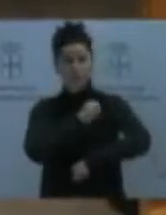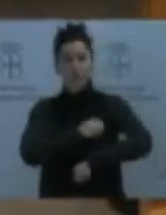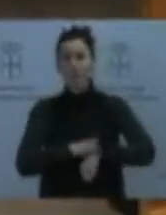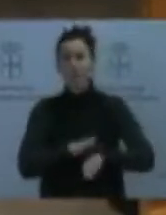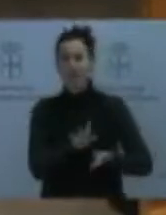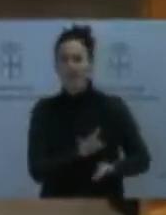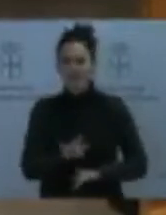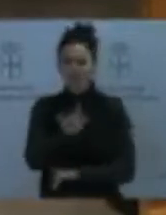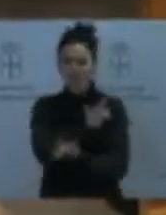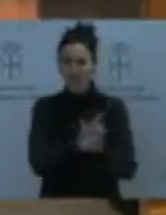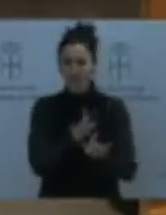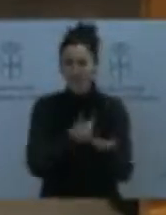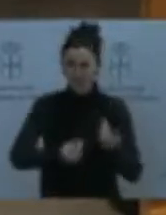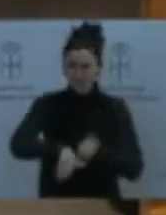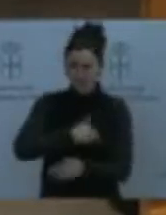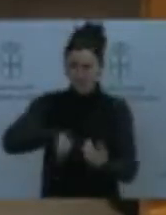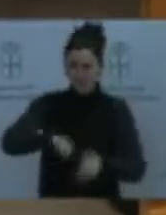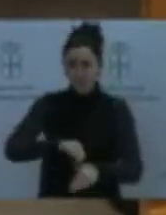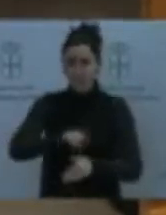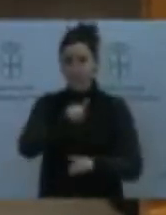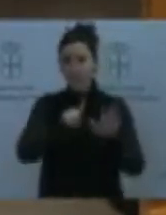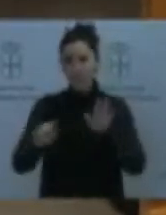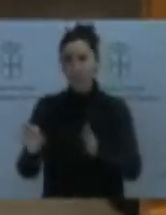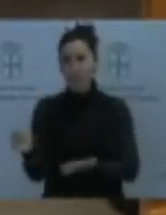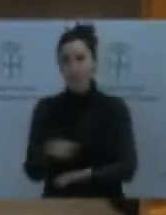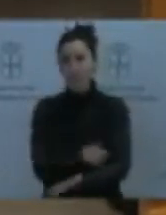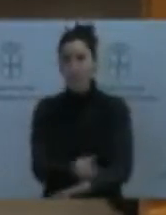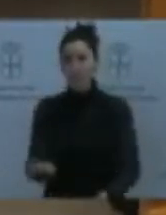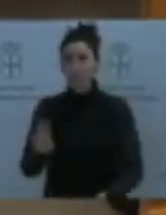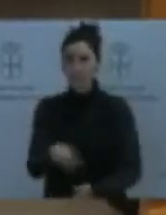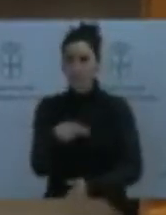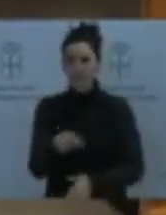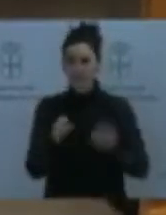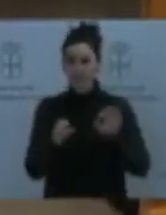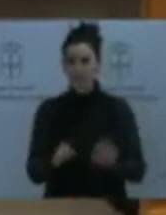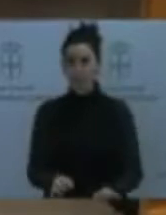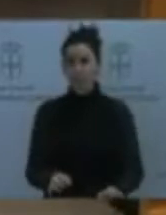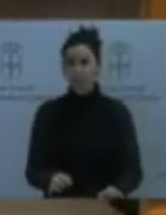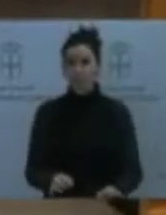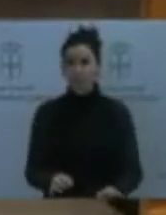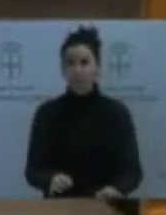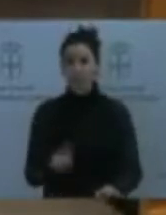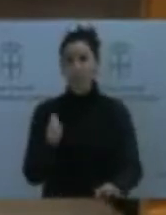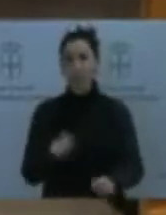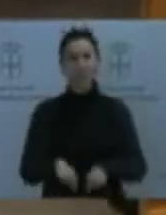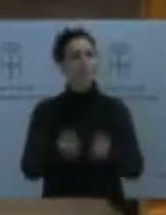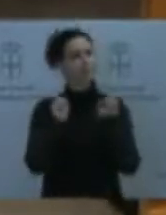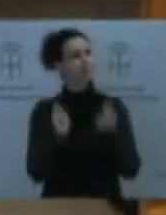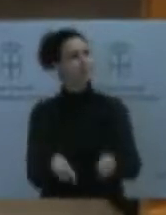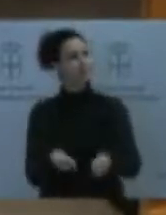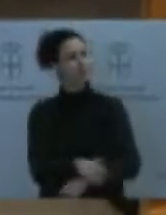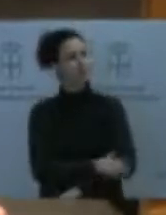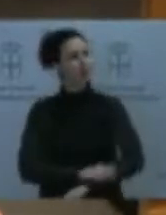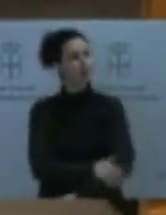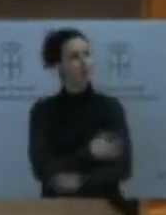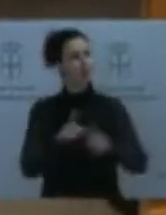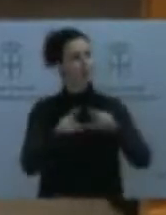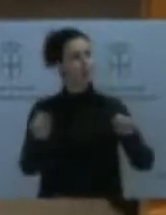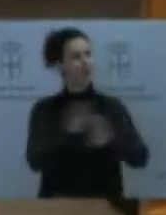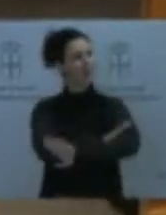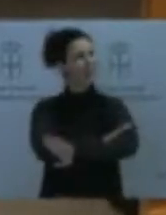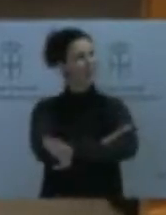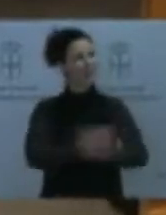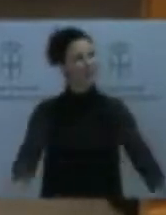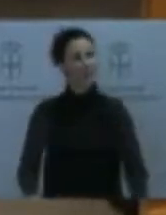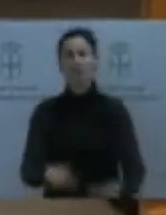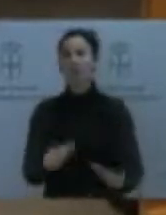de fondos especulativos ante la inacción del Gobierno. La cuestión es, una vez que reconocemos que